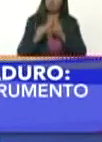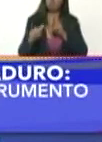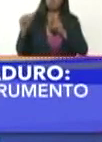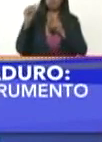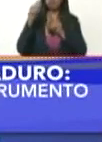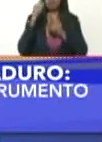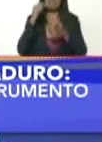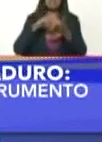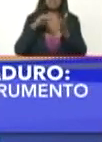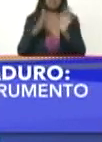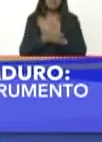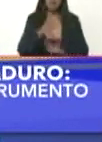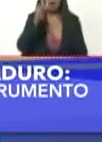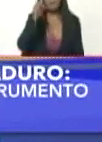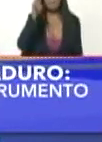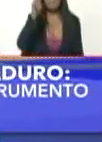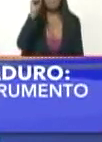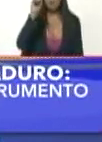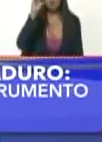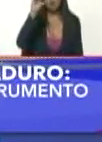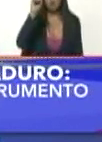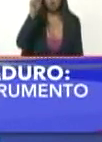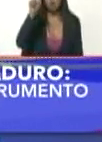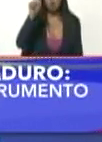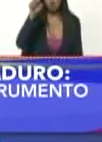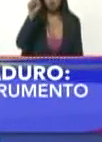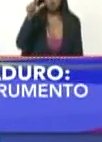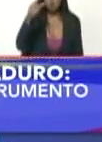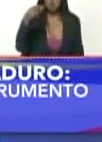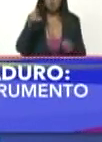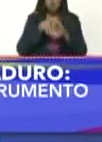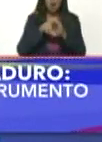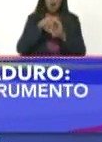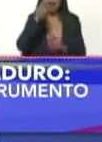¿Saben ustedes que era un procónsul en la época romana, del Imperio Romano?